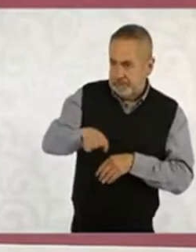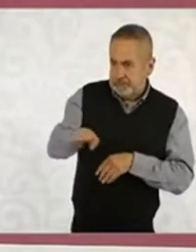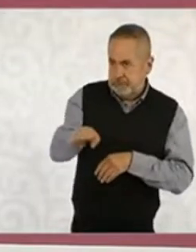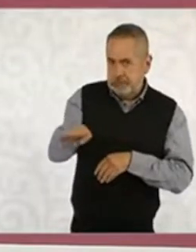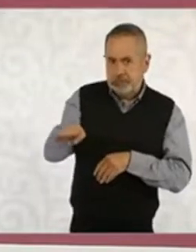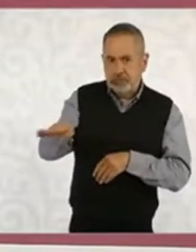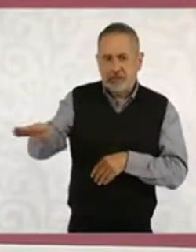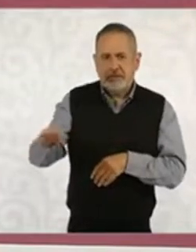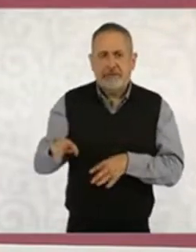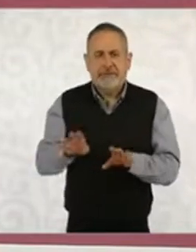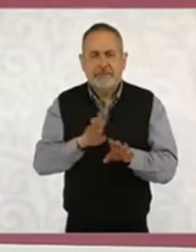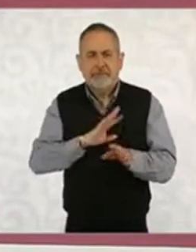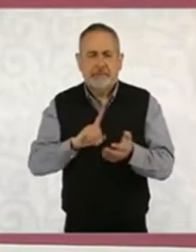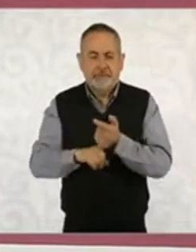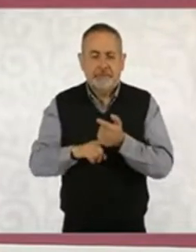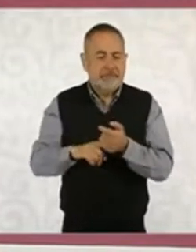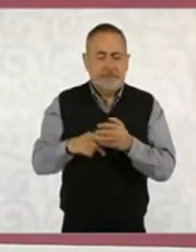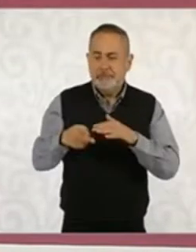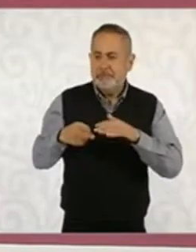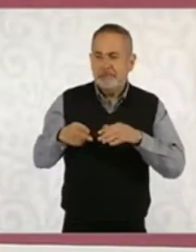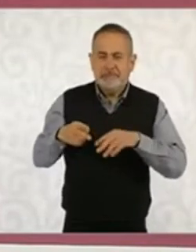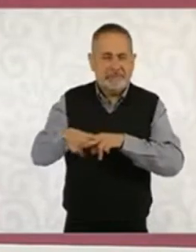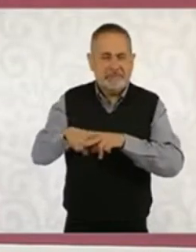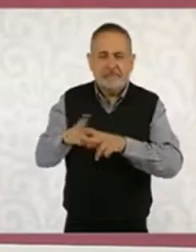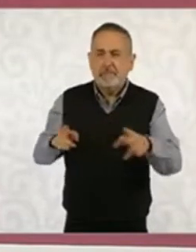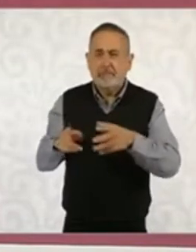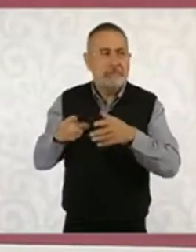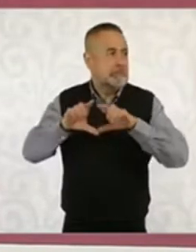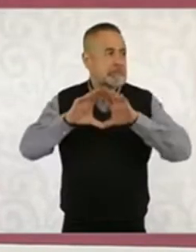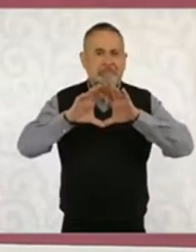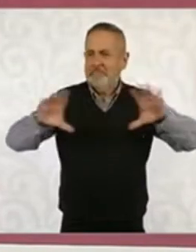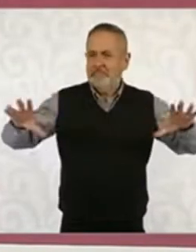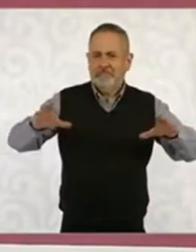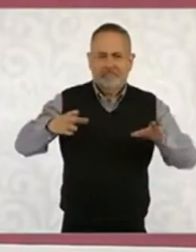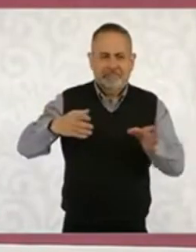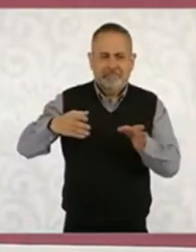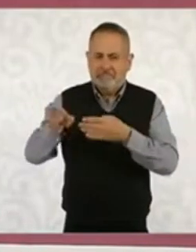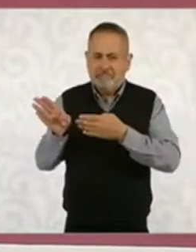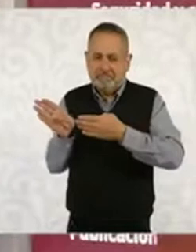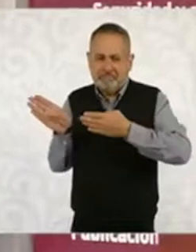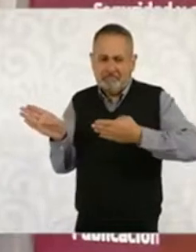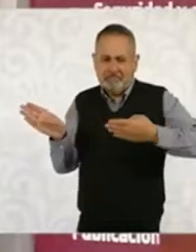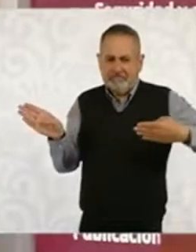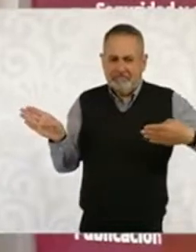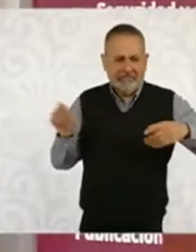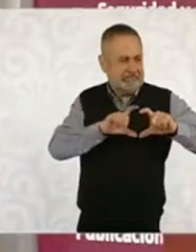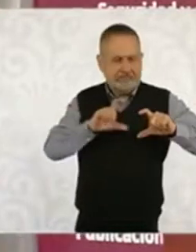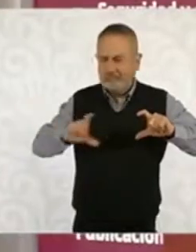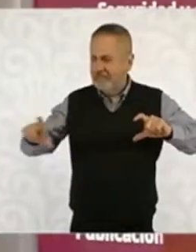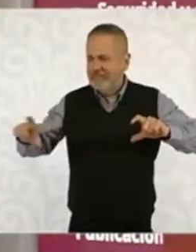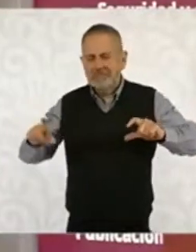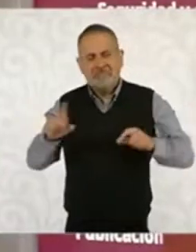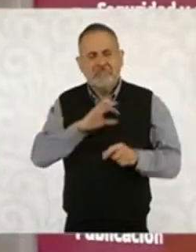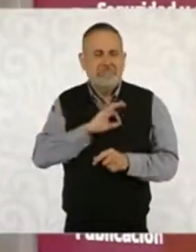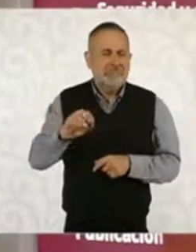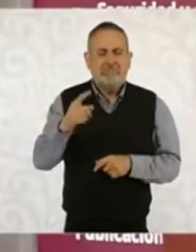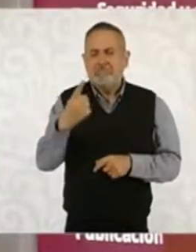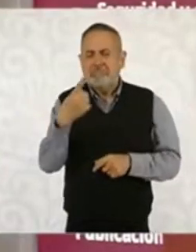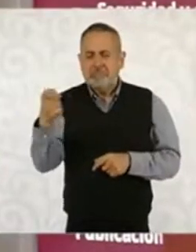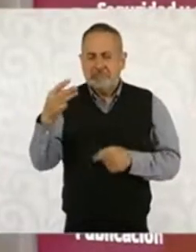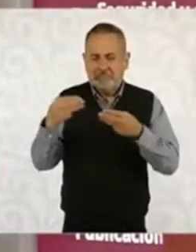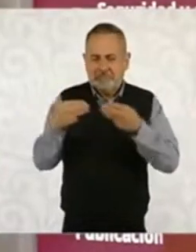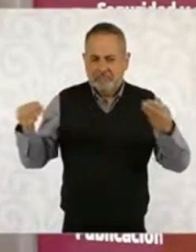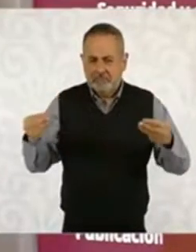de poquito más de 100 metros y que justamente como es un recorrido de alta demanda, estamos considerando que puede